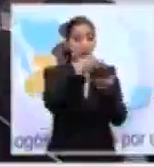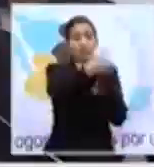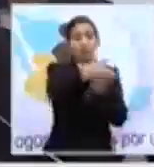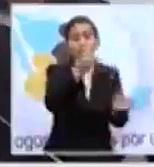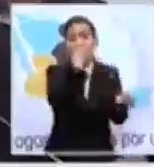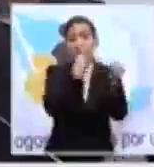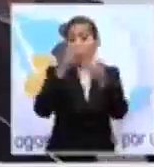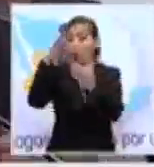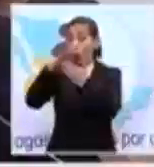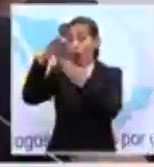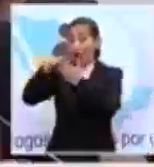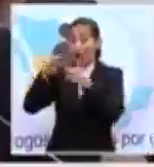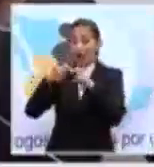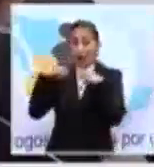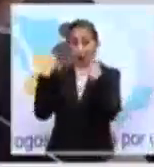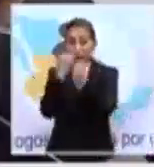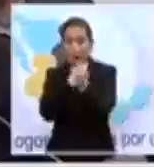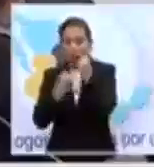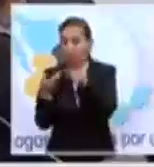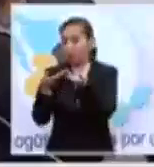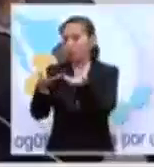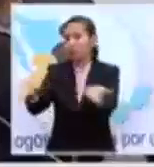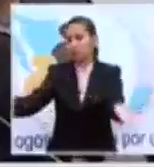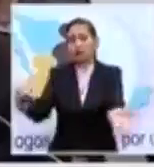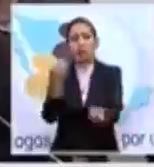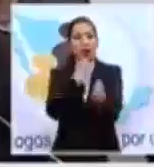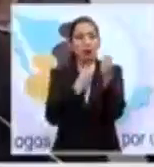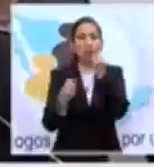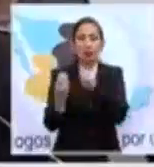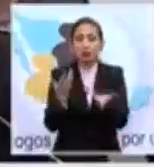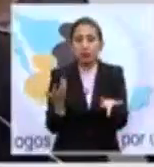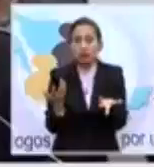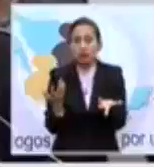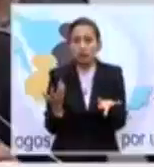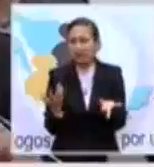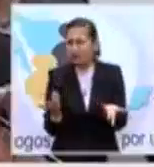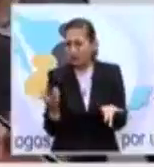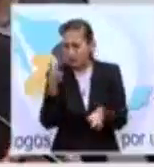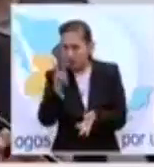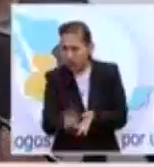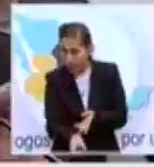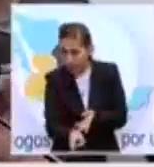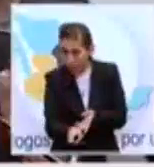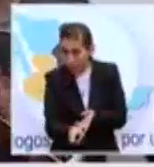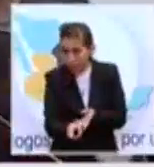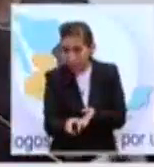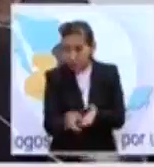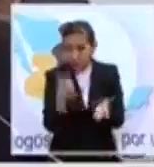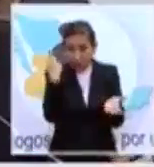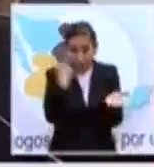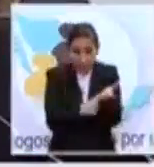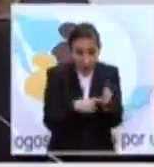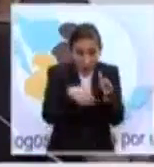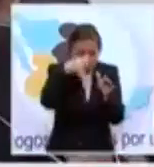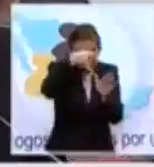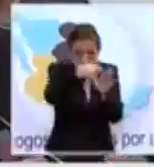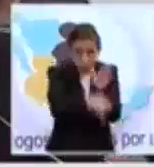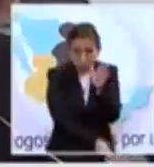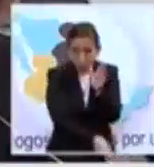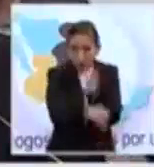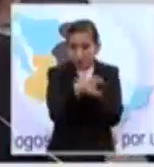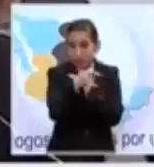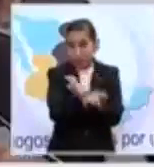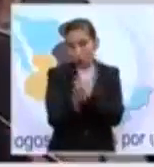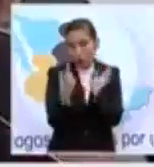abrir comedores ya están alimentándose mejor, cuando la realidad técnica, no ideológica o